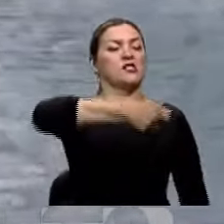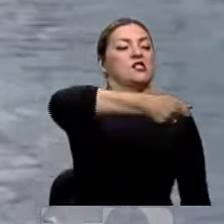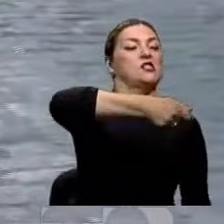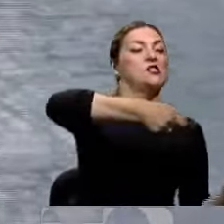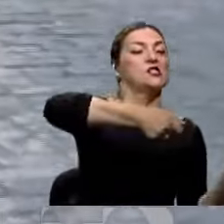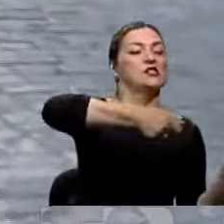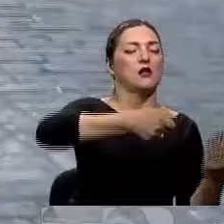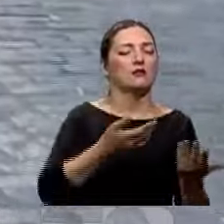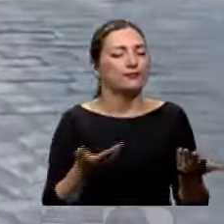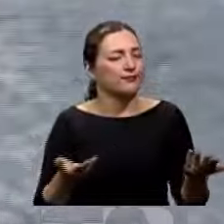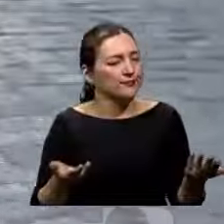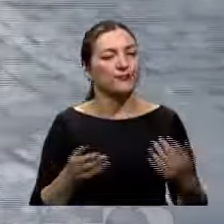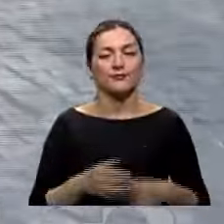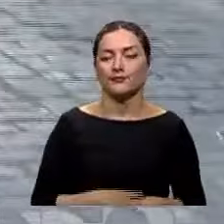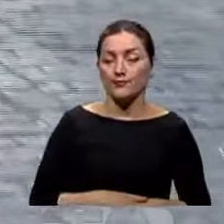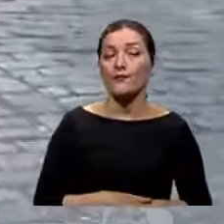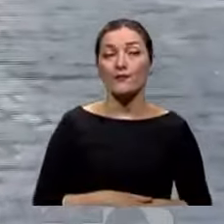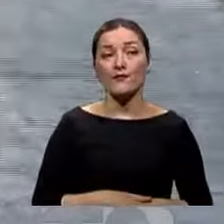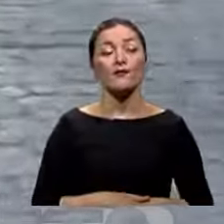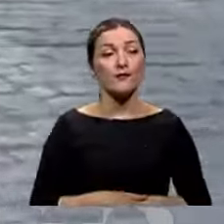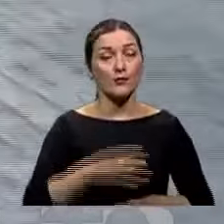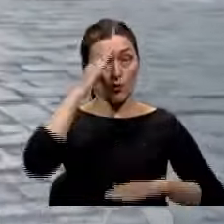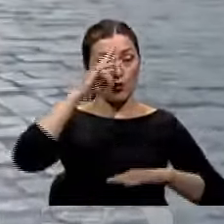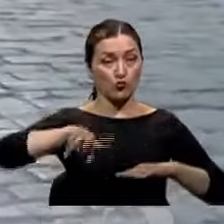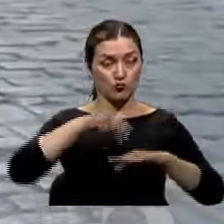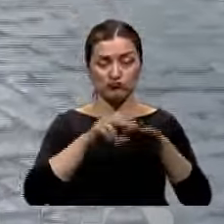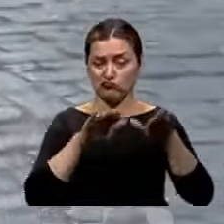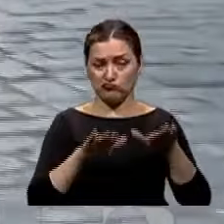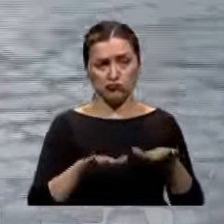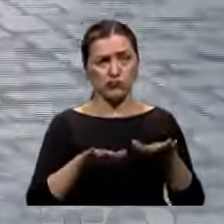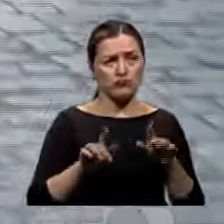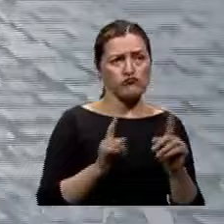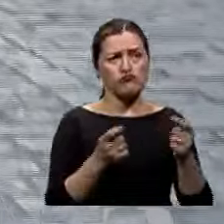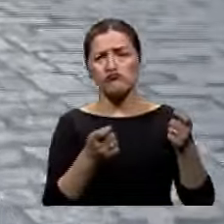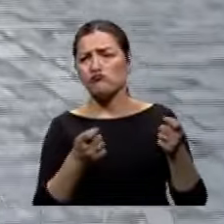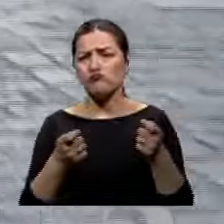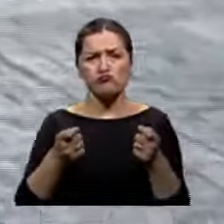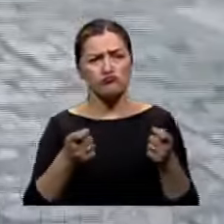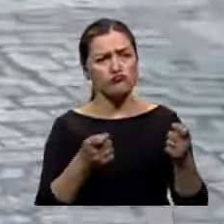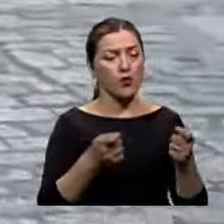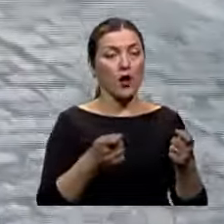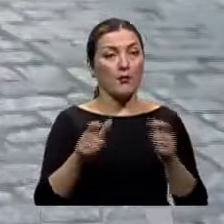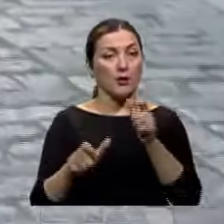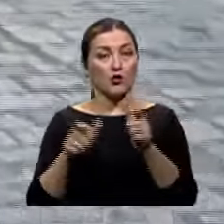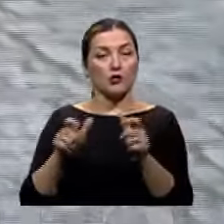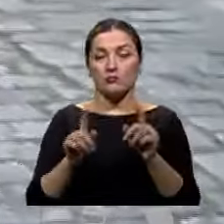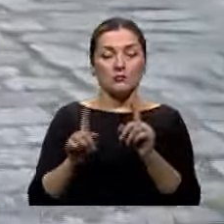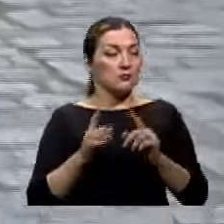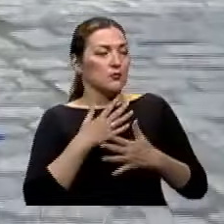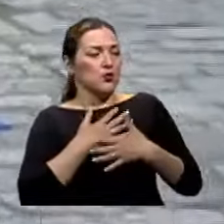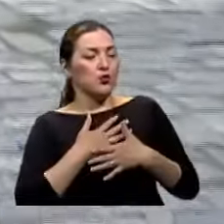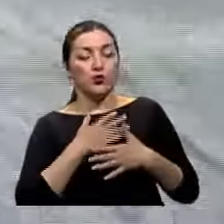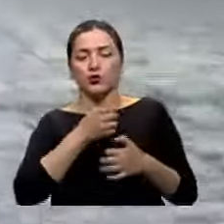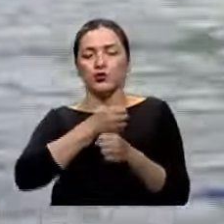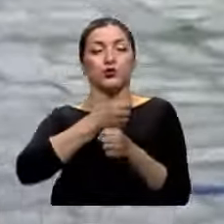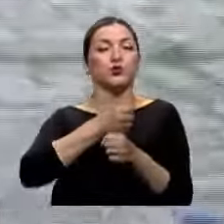mismas, y la presencia oportuna de la Policía Nacional da la percepción de seguridad de los ciudadanos del sector. Muy bien,